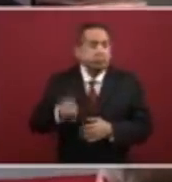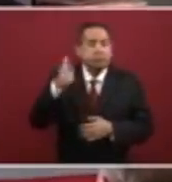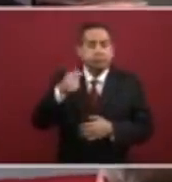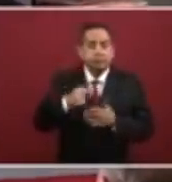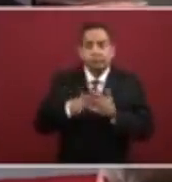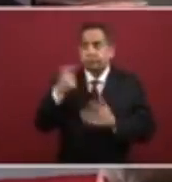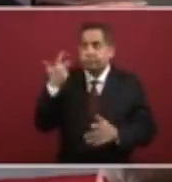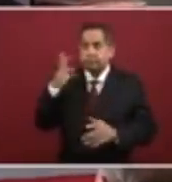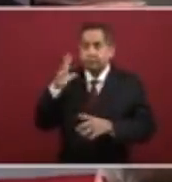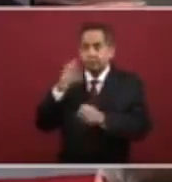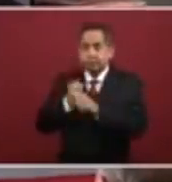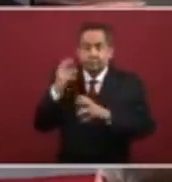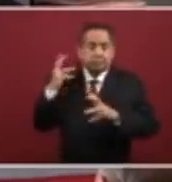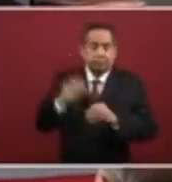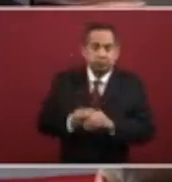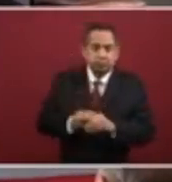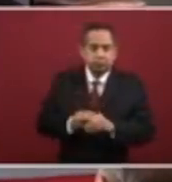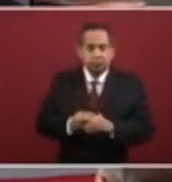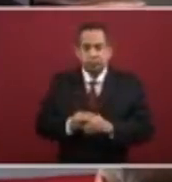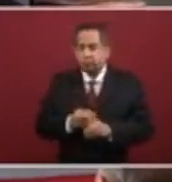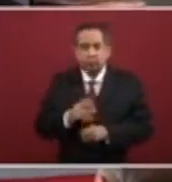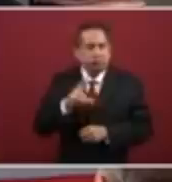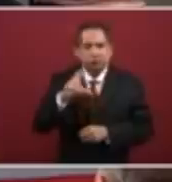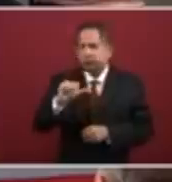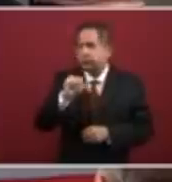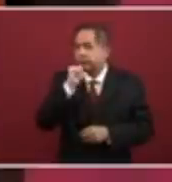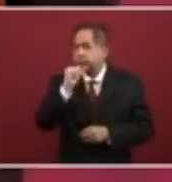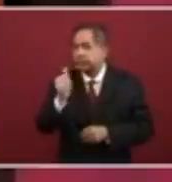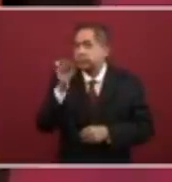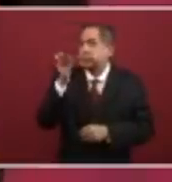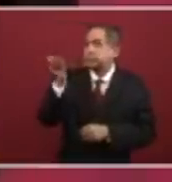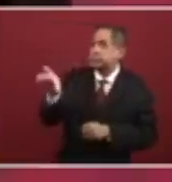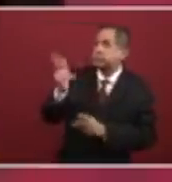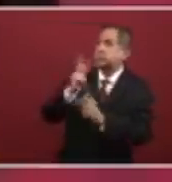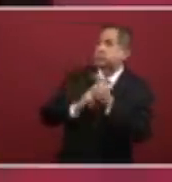años Pemex no ha contratado deuda